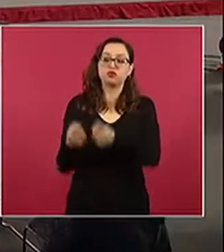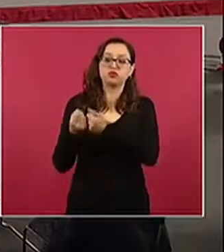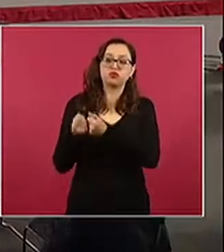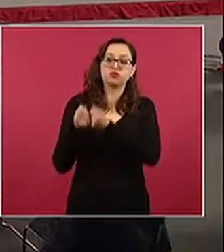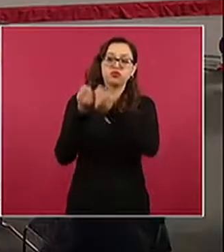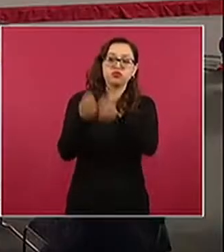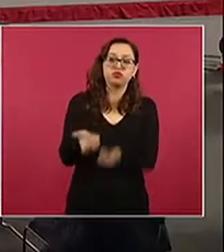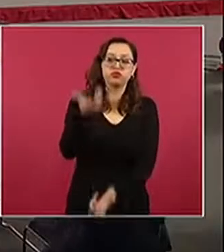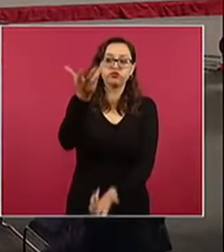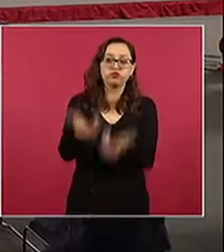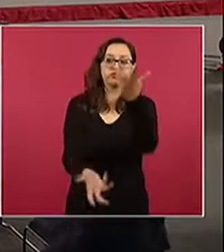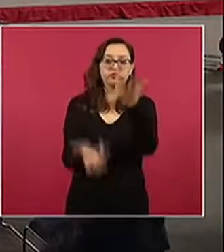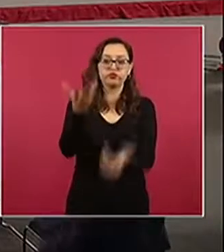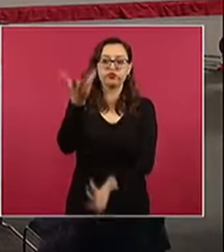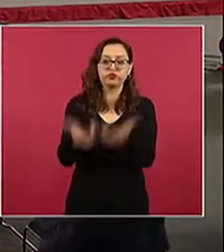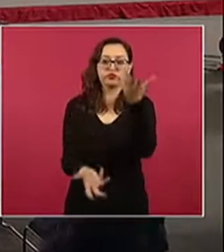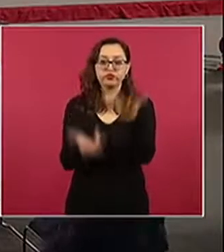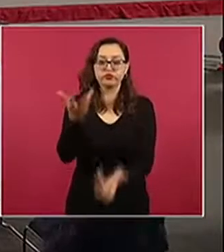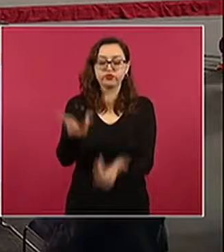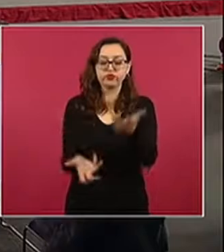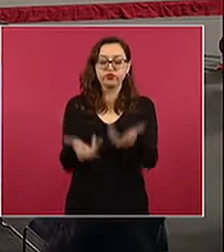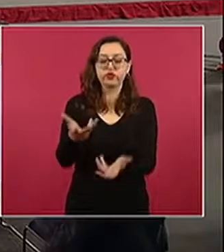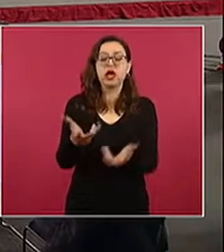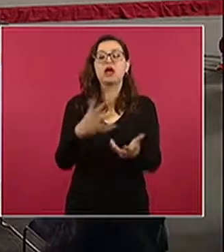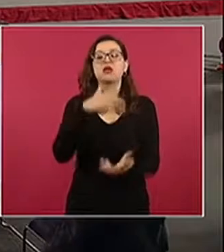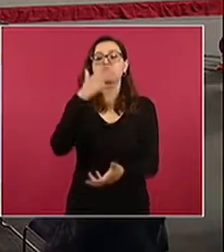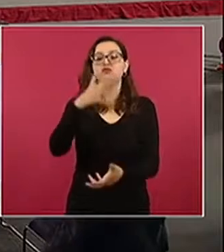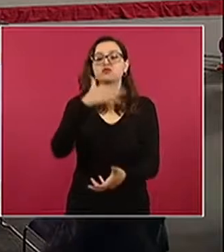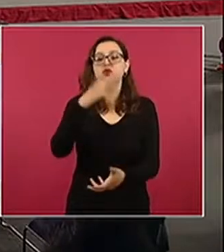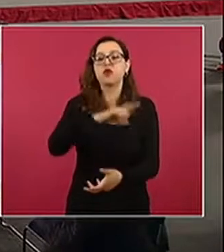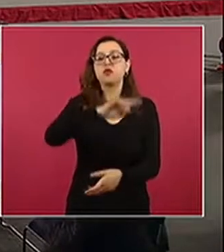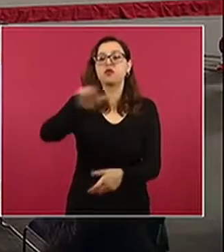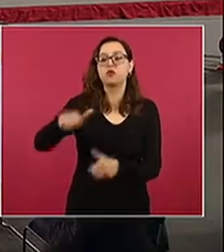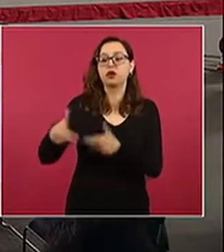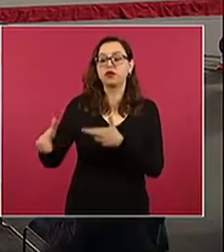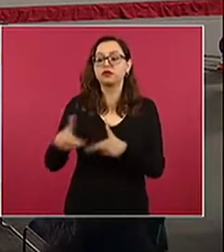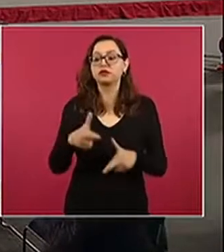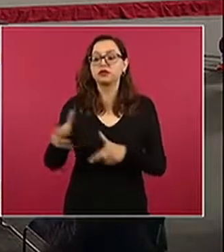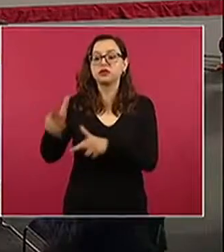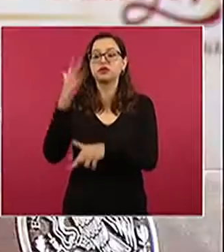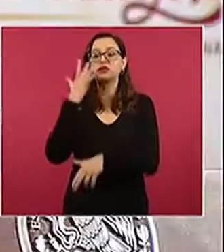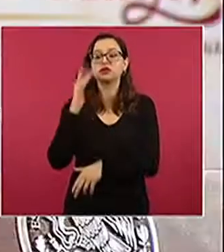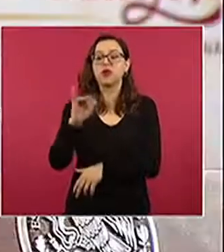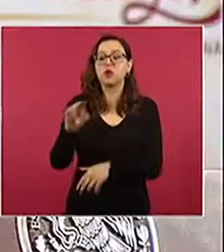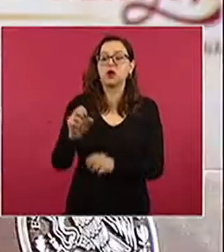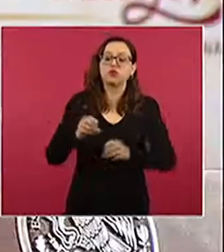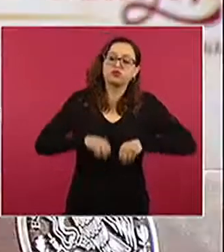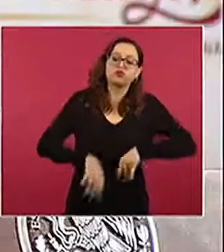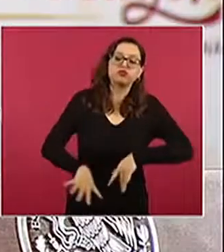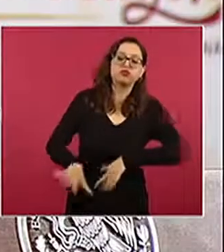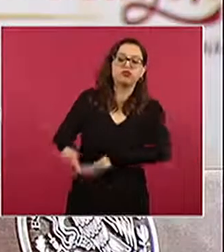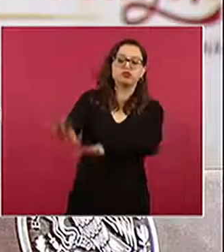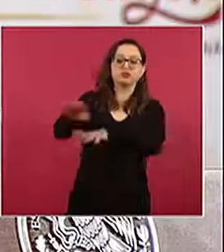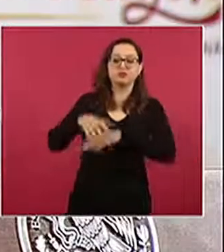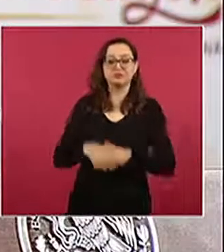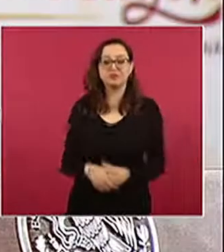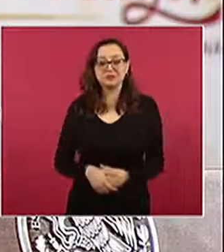su informe sobre la desaparición de los 43 normalistas de Ayotzinapa sea igual a la verdad